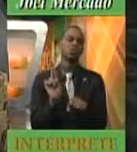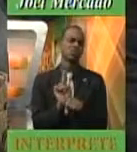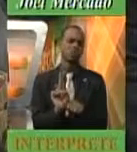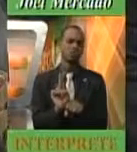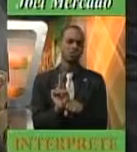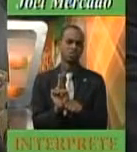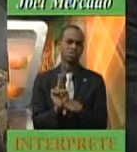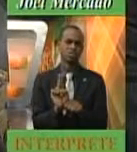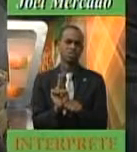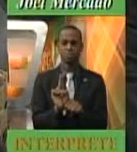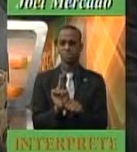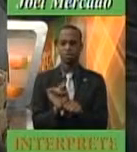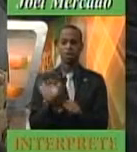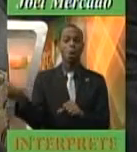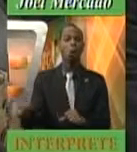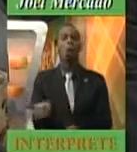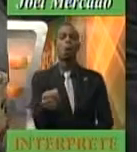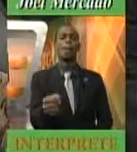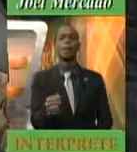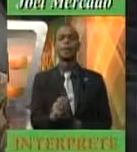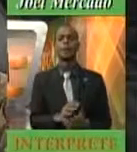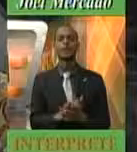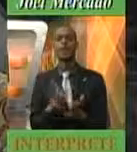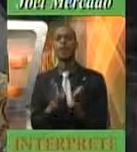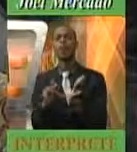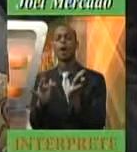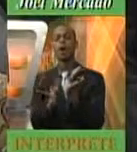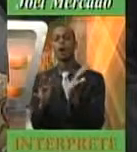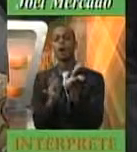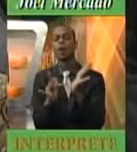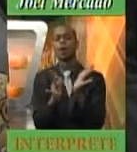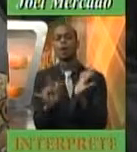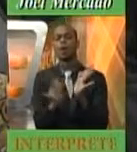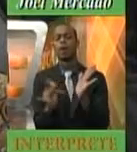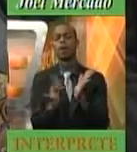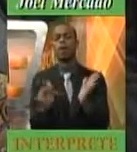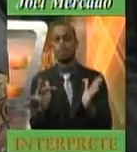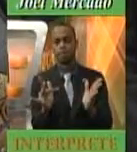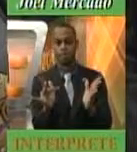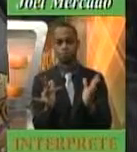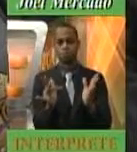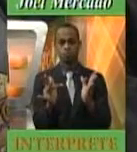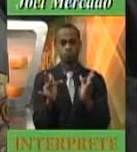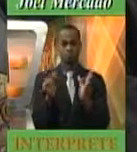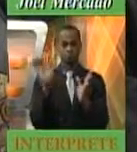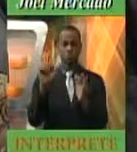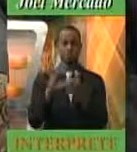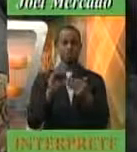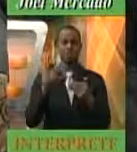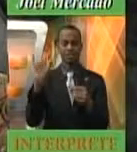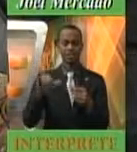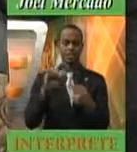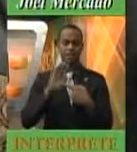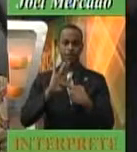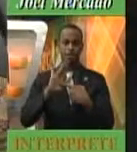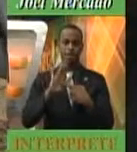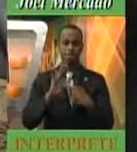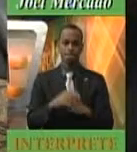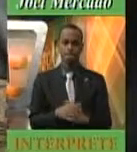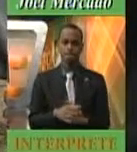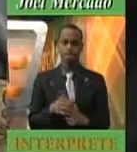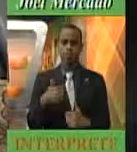es un uso que se hace de él. Uh-huh. Y yo puedo ponerle a todos ustedes ese ejemplo.